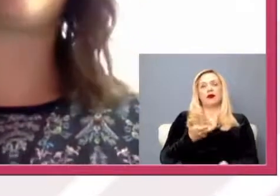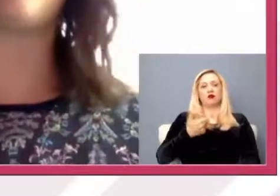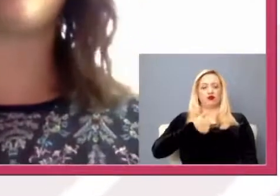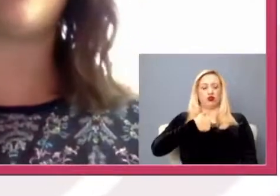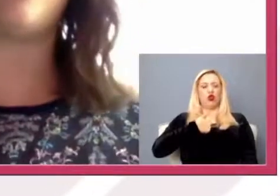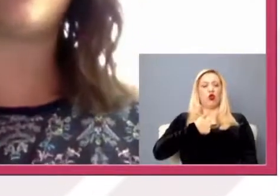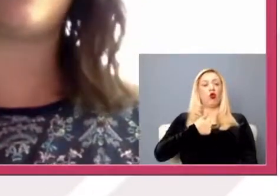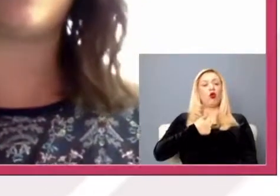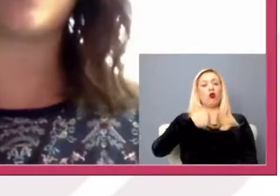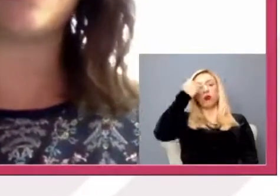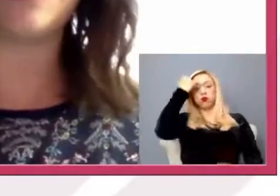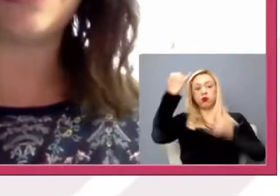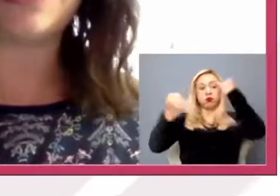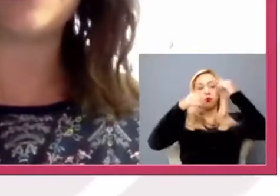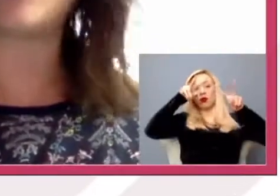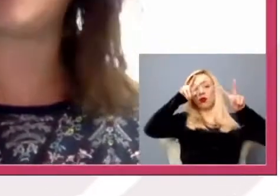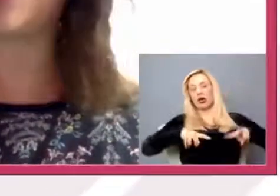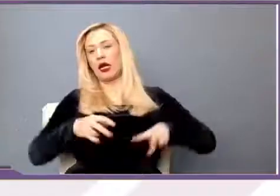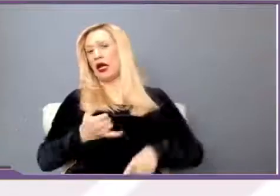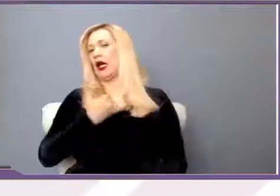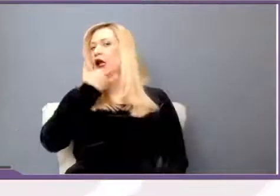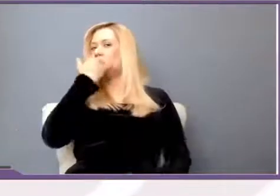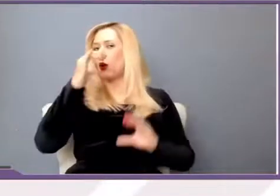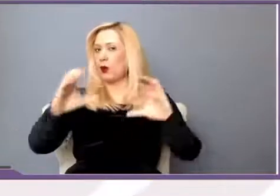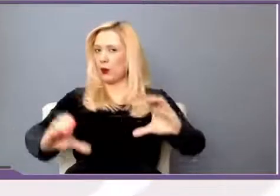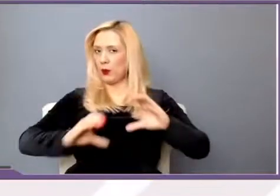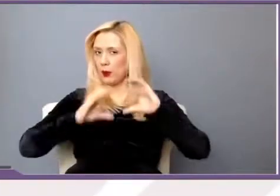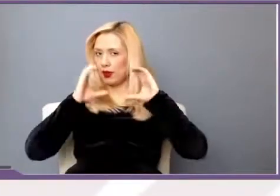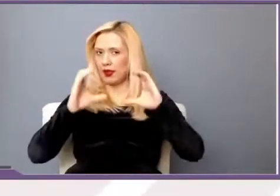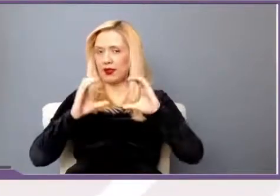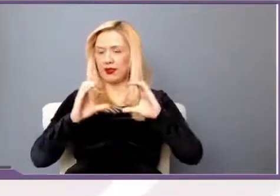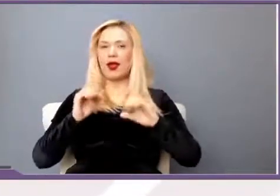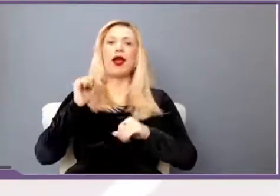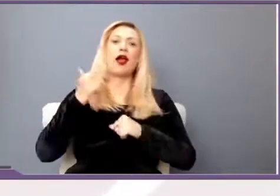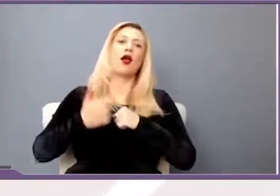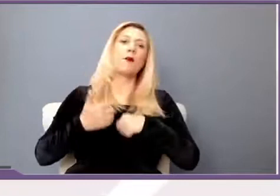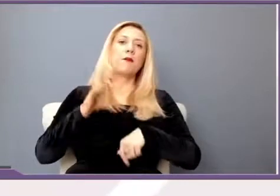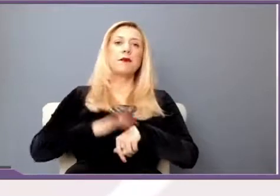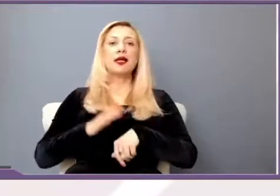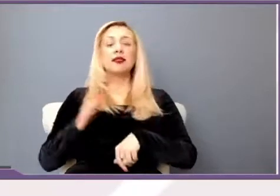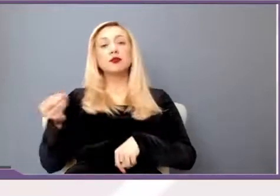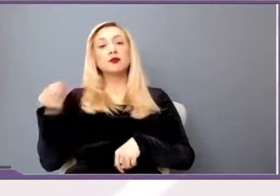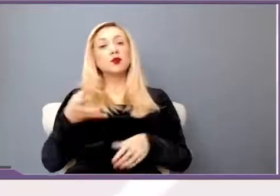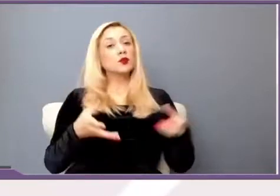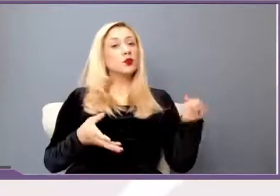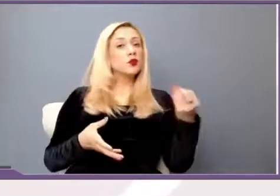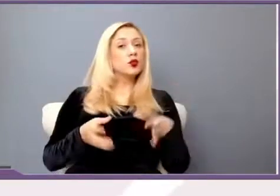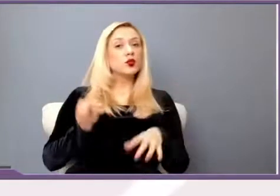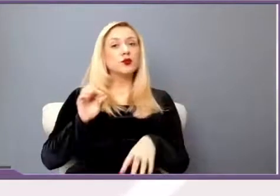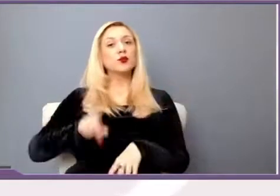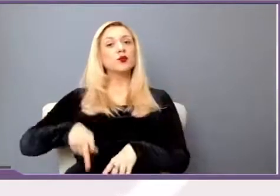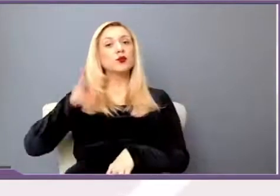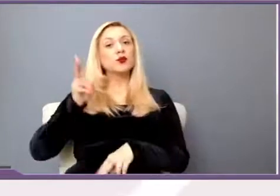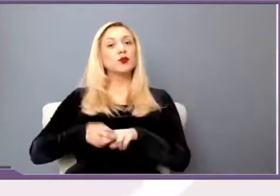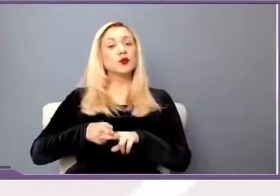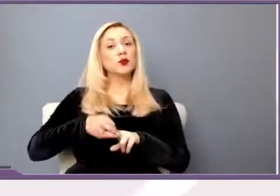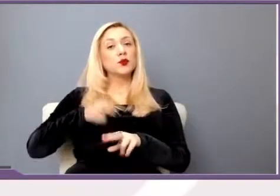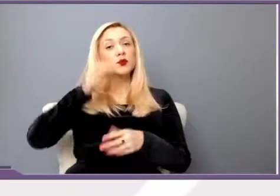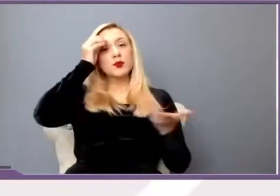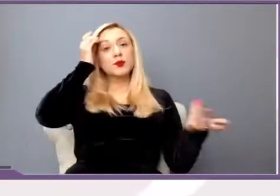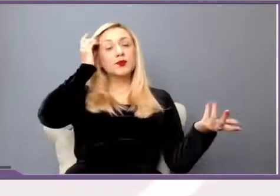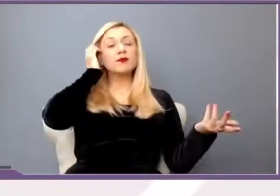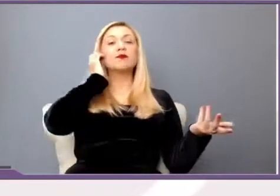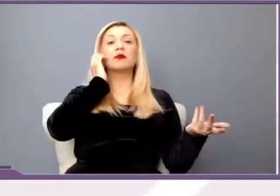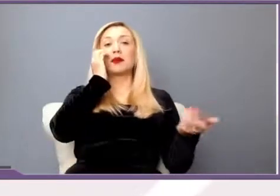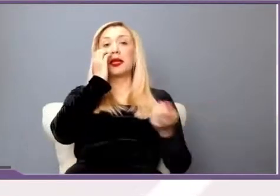partir de cómo los vemos, ¿no? Entonces, no sé si acá quieran agregar algo, nos quedan un par de minutos antes de ir al siguiente bloque